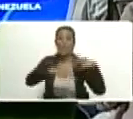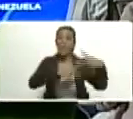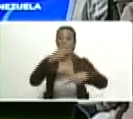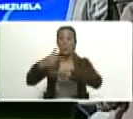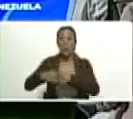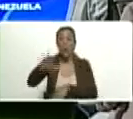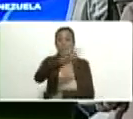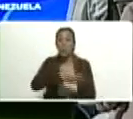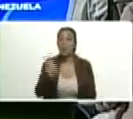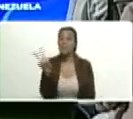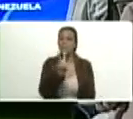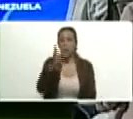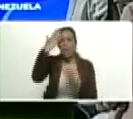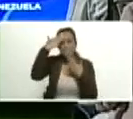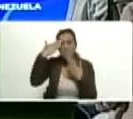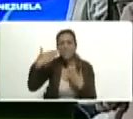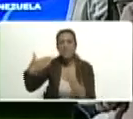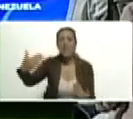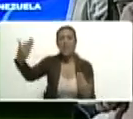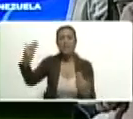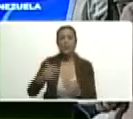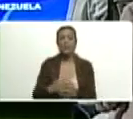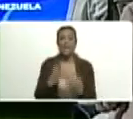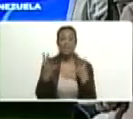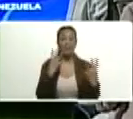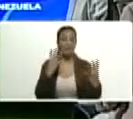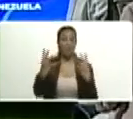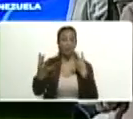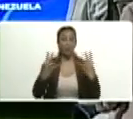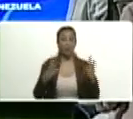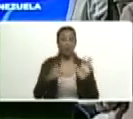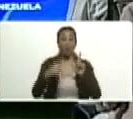país. Esta expoferia